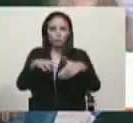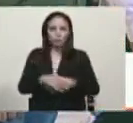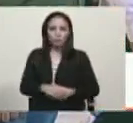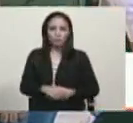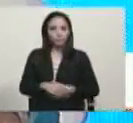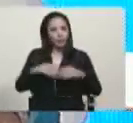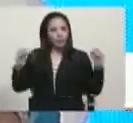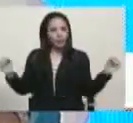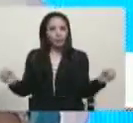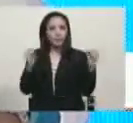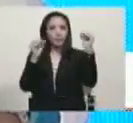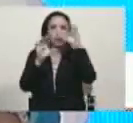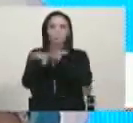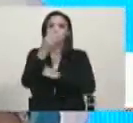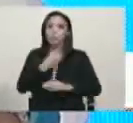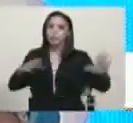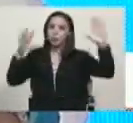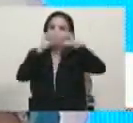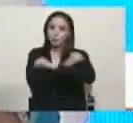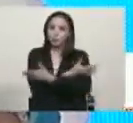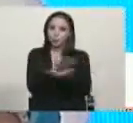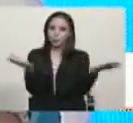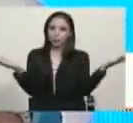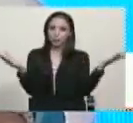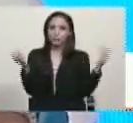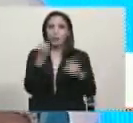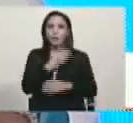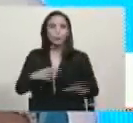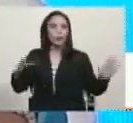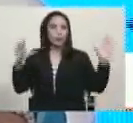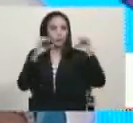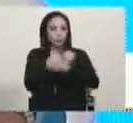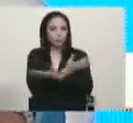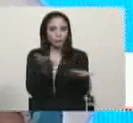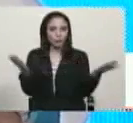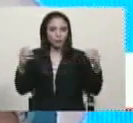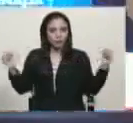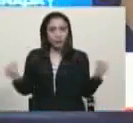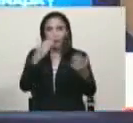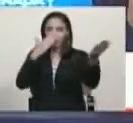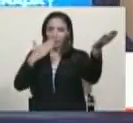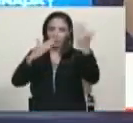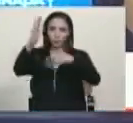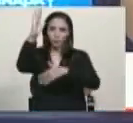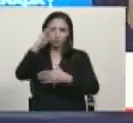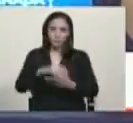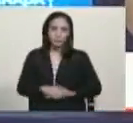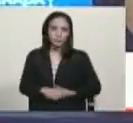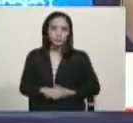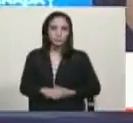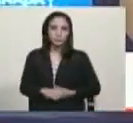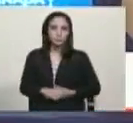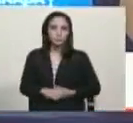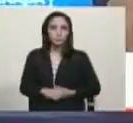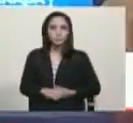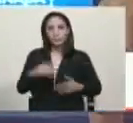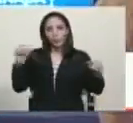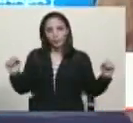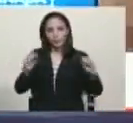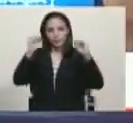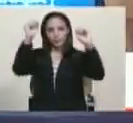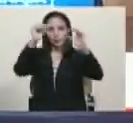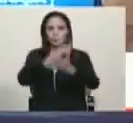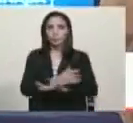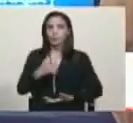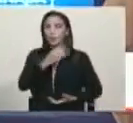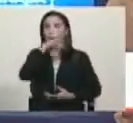¡Que viva la patria! Buenas noches, Venezuela. ¡Que viva la salud pública! ¡Hasta la victoria siempre! ¡Venceremos!